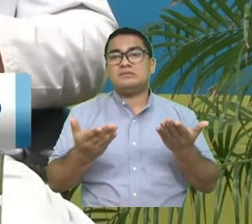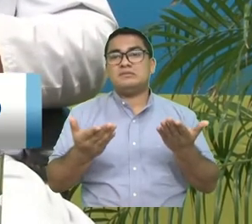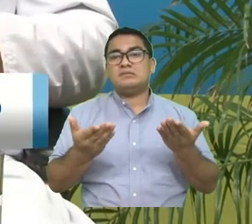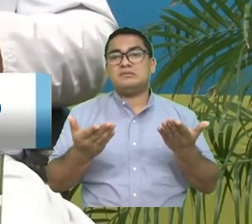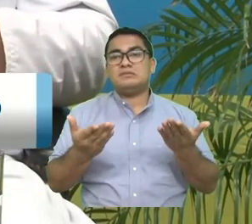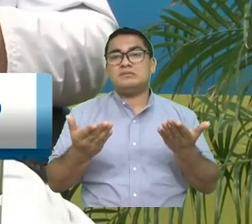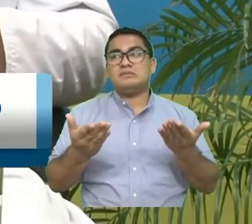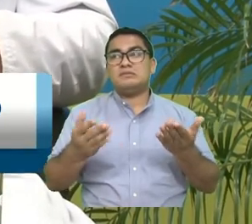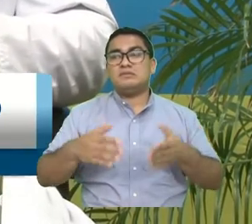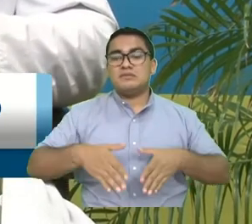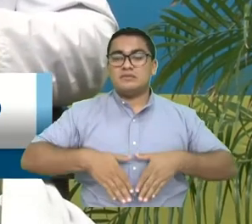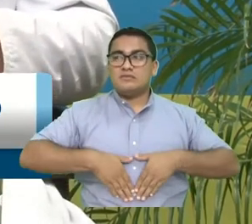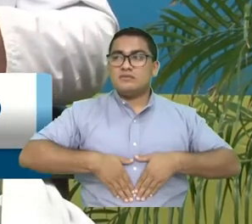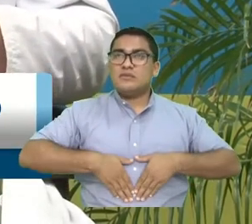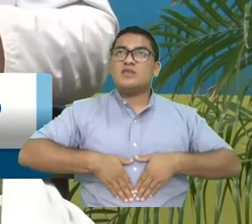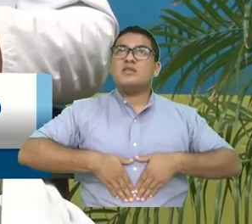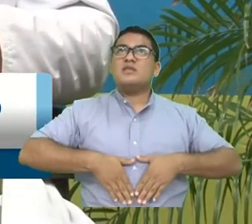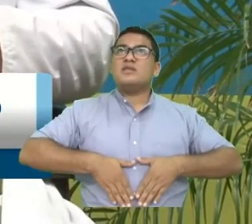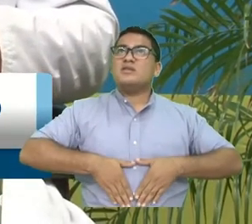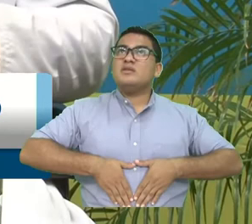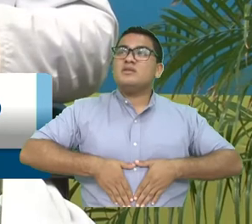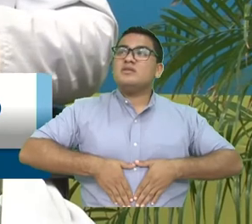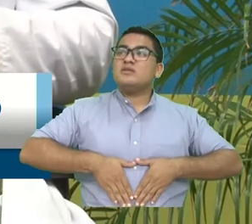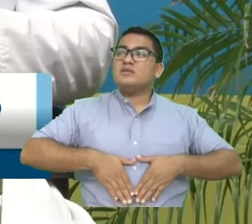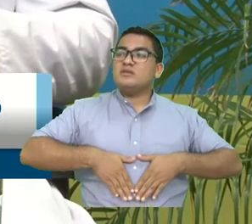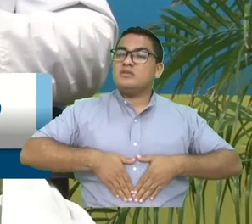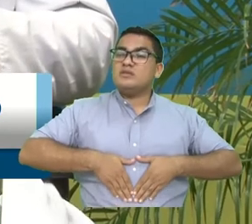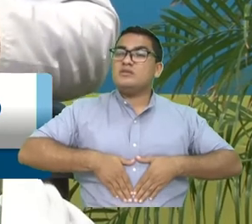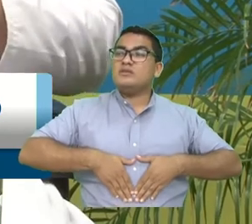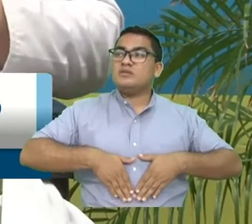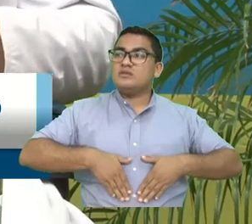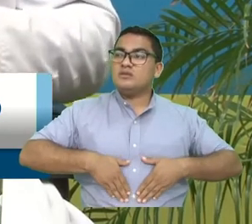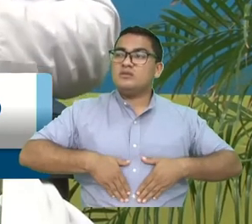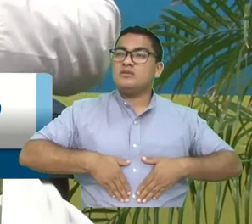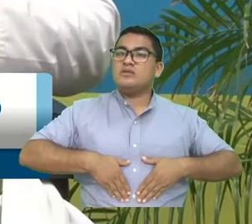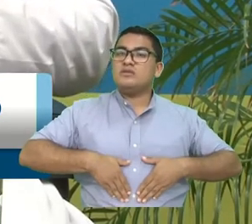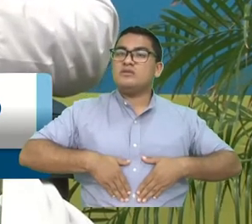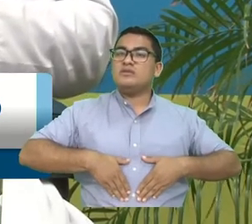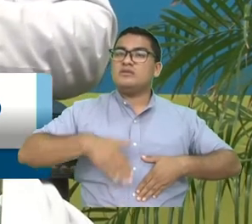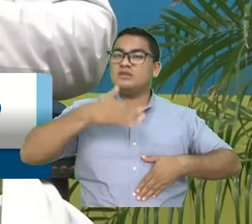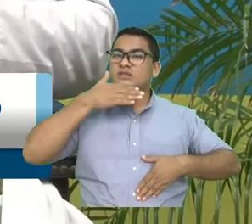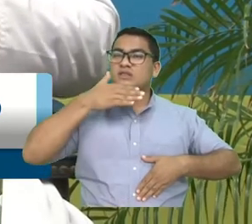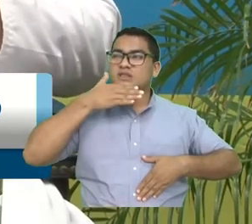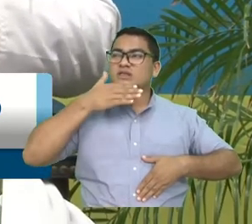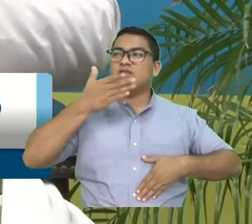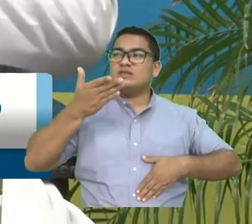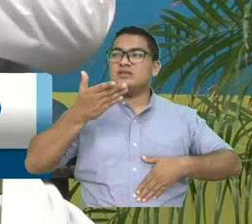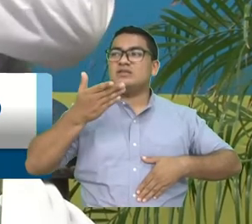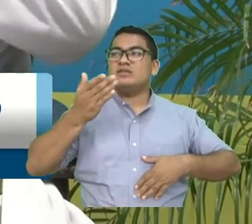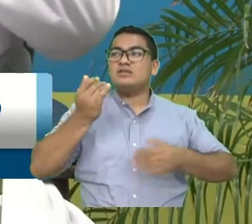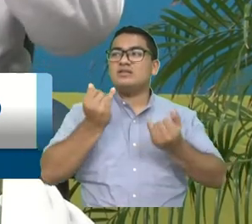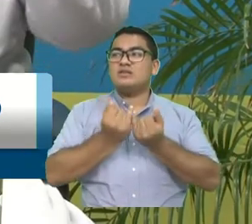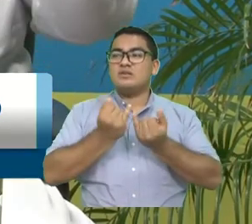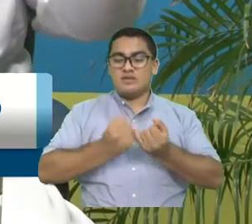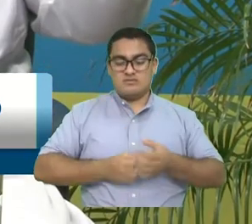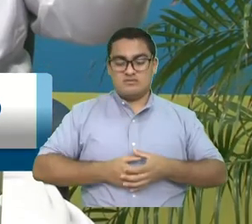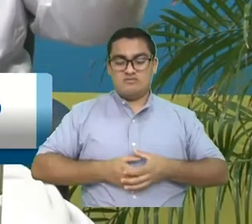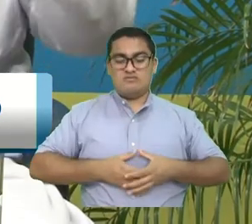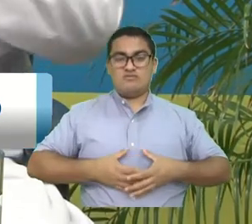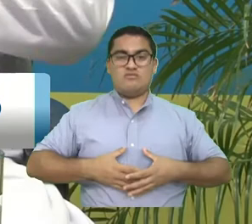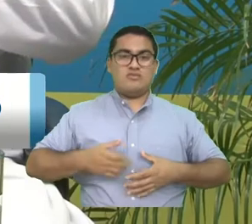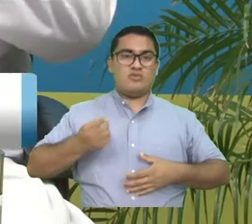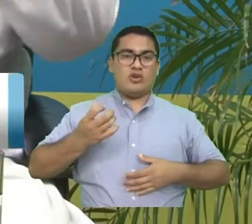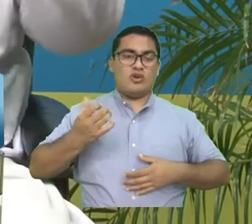prácticamente el estómago, ¿verdad? Además de lesionado por la mucosa, pues él está refiriendo el